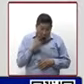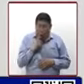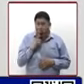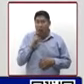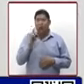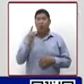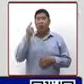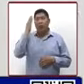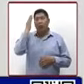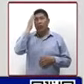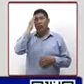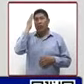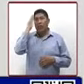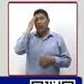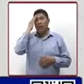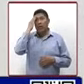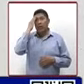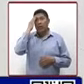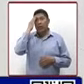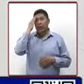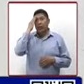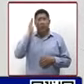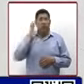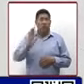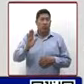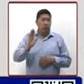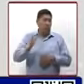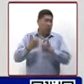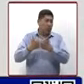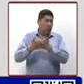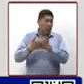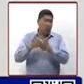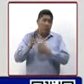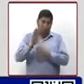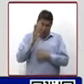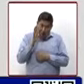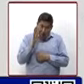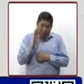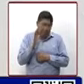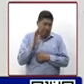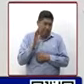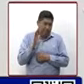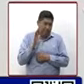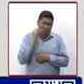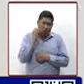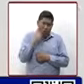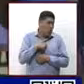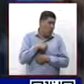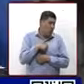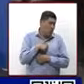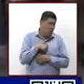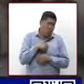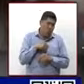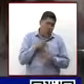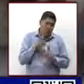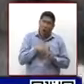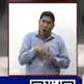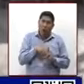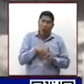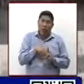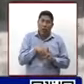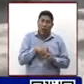supe que la nueva pareja de su mamá había abusado de ella. ¿La niña